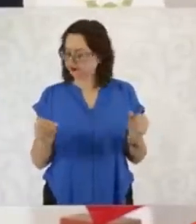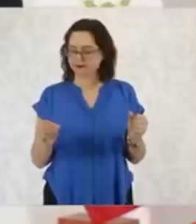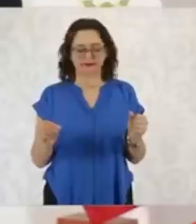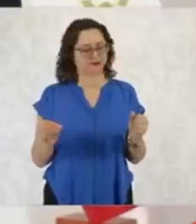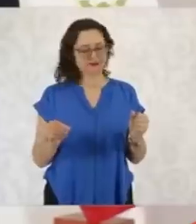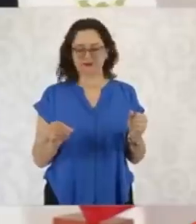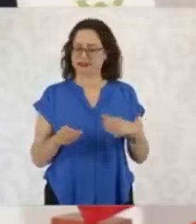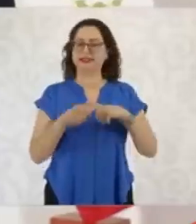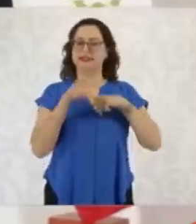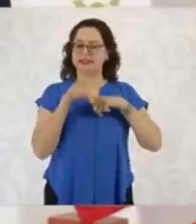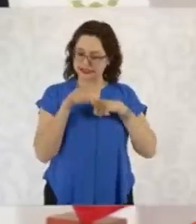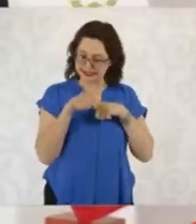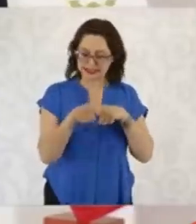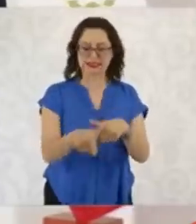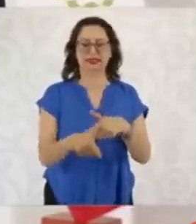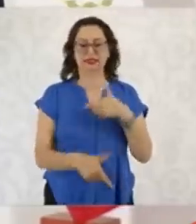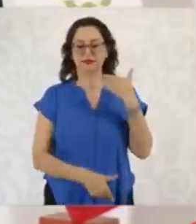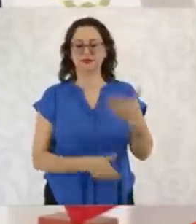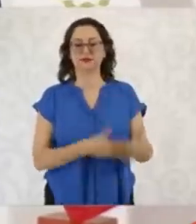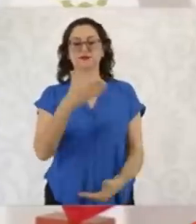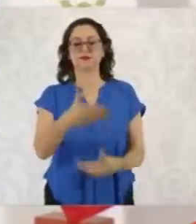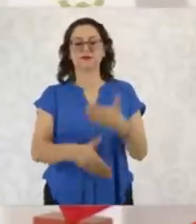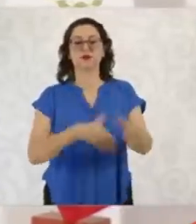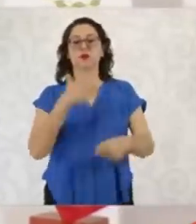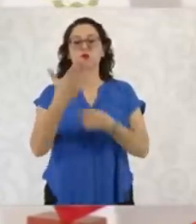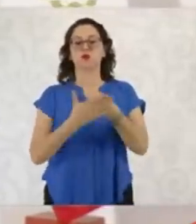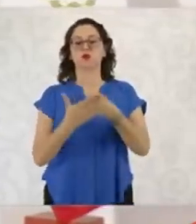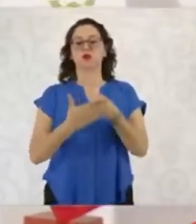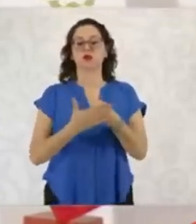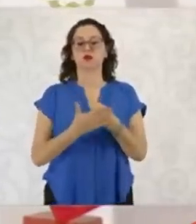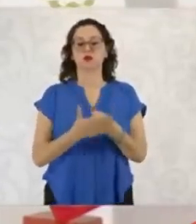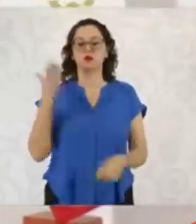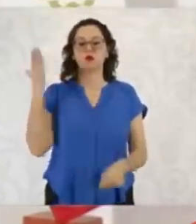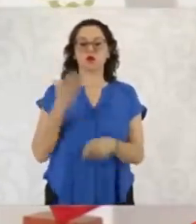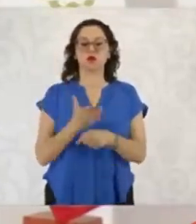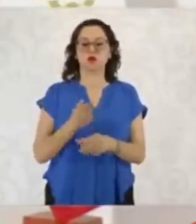sentencia de esta misma juez sobre un